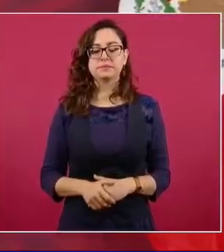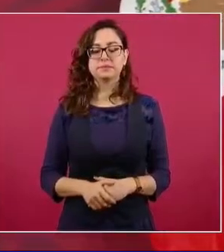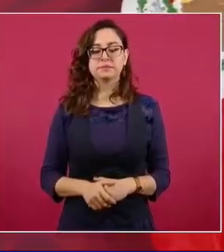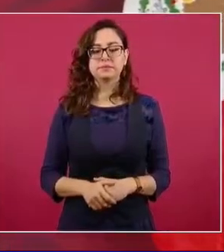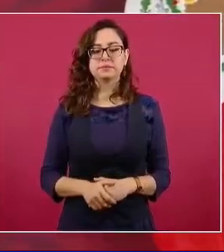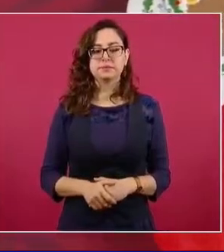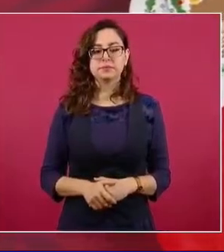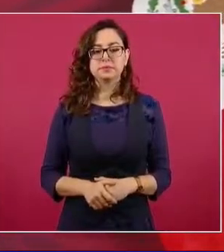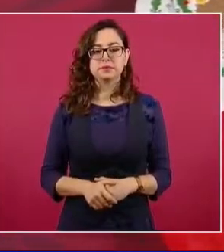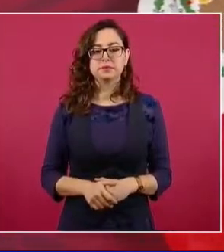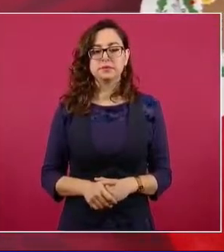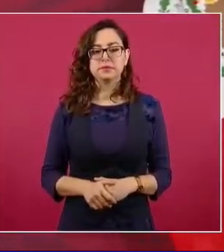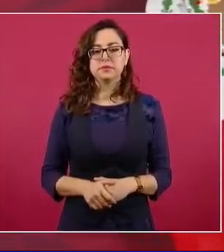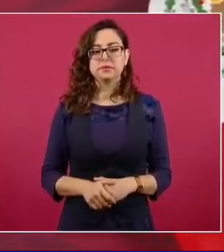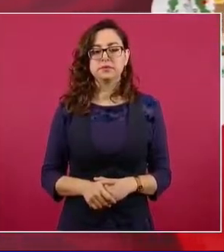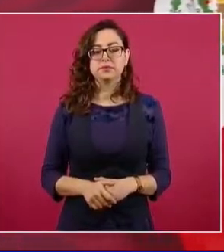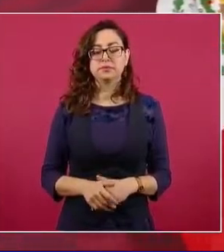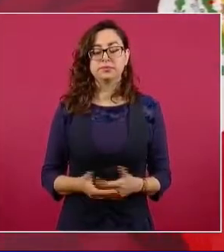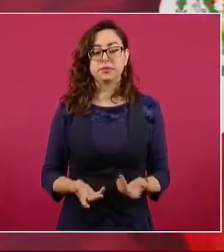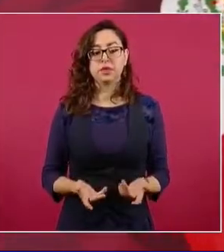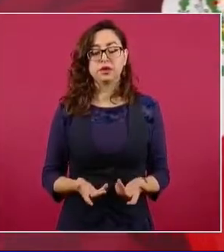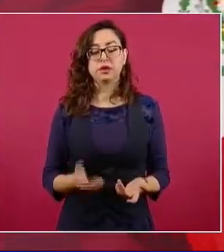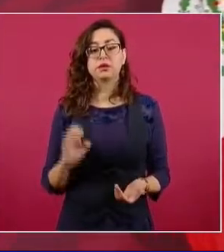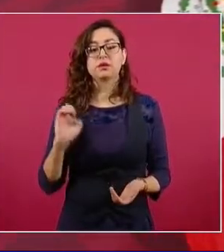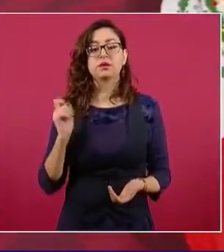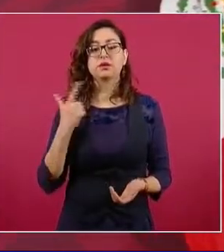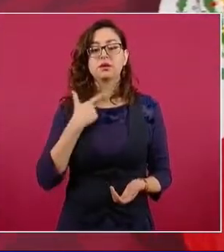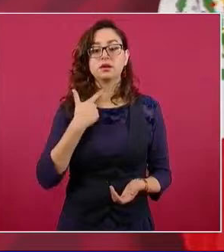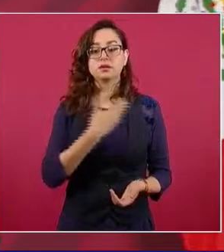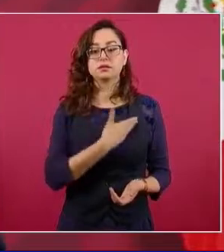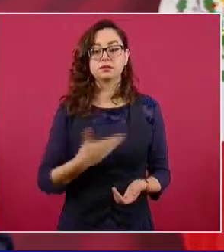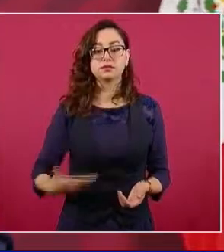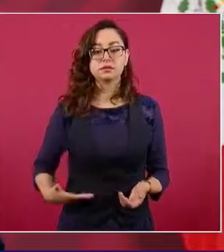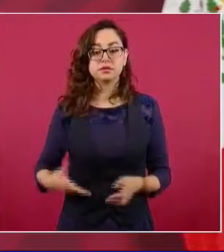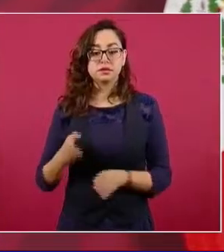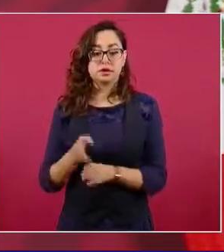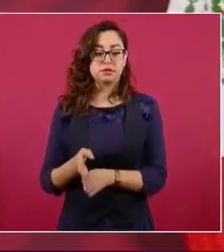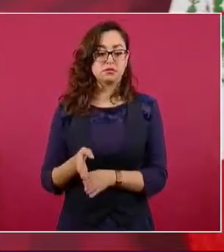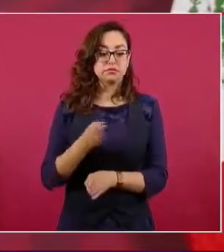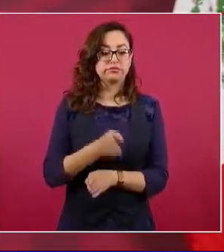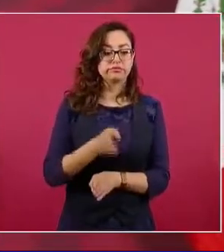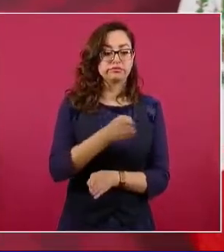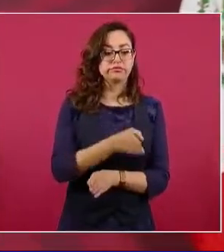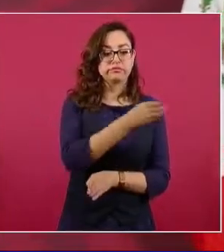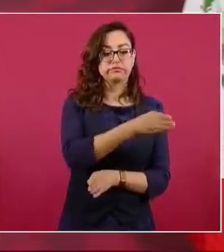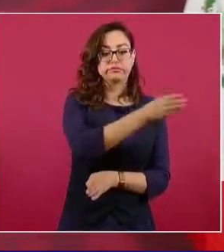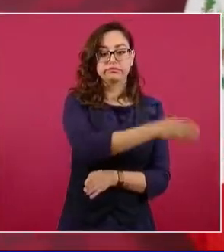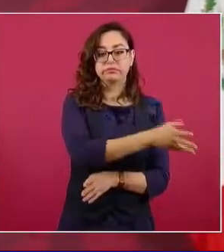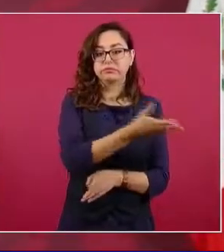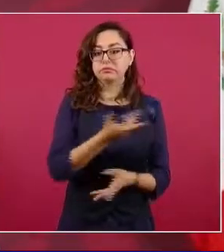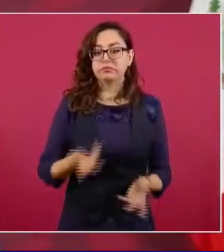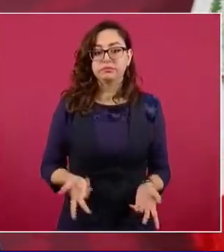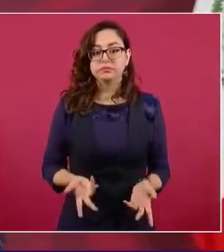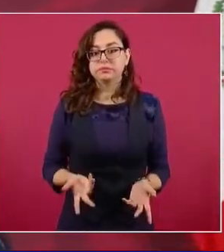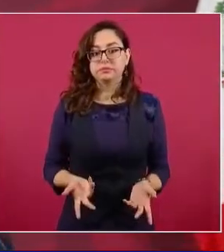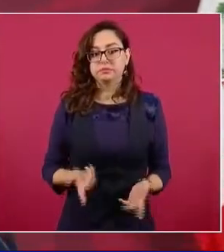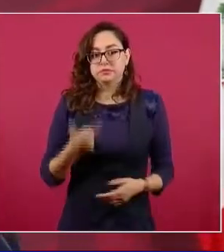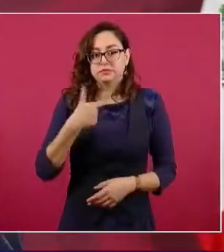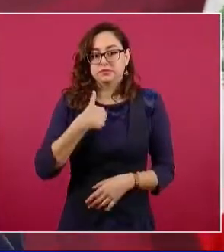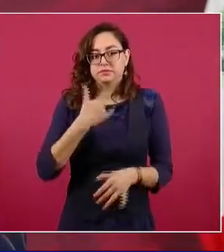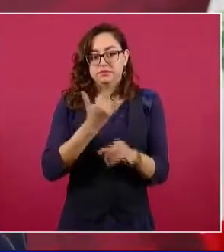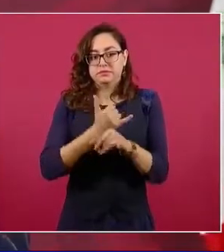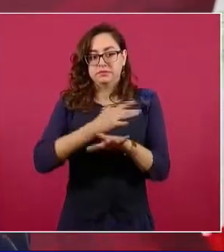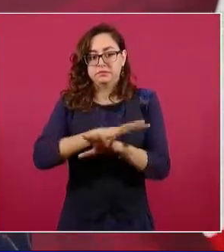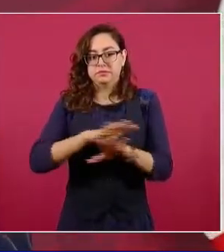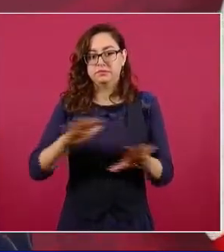En los otros casos sobre expresidentes yo no tengo información